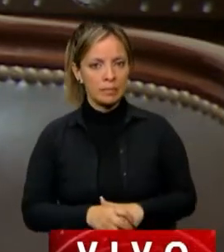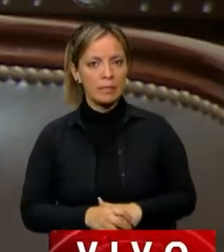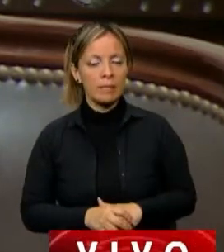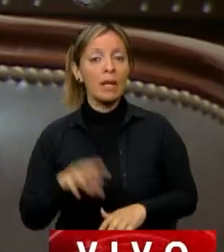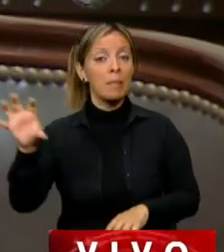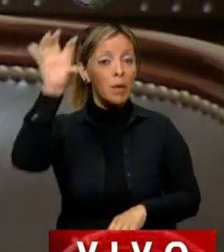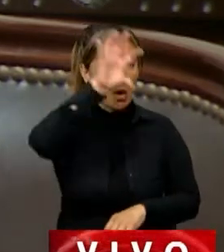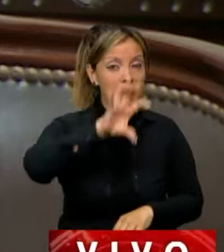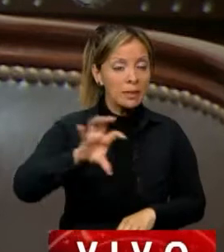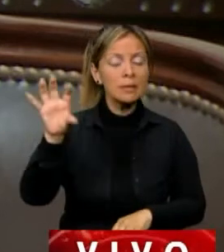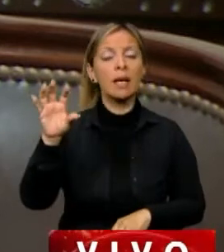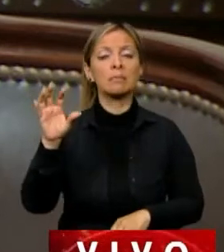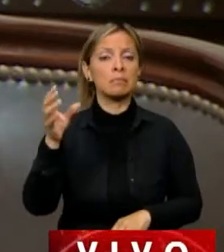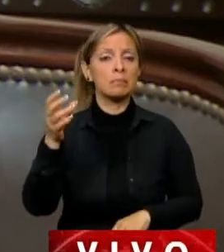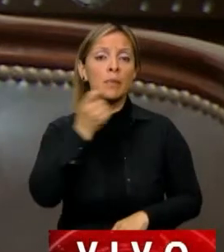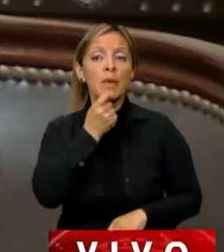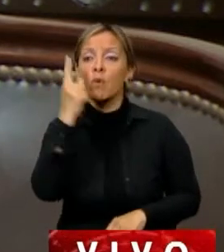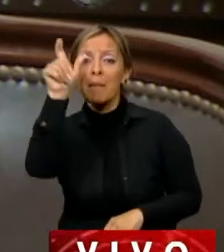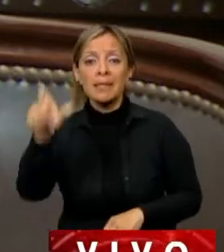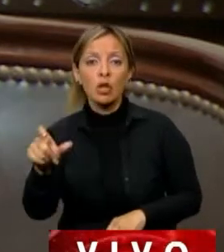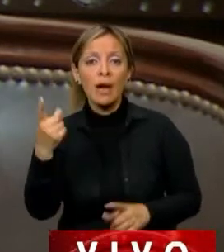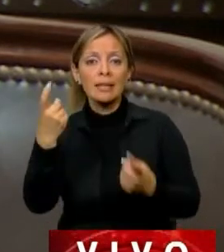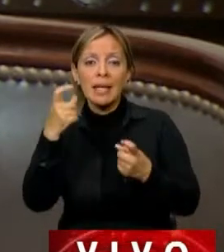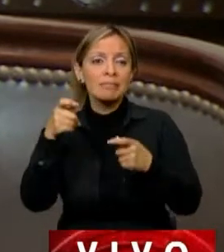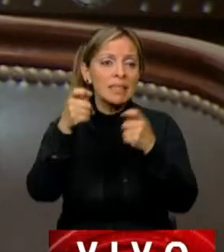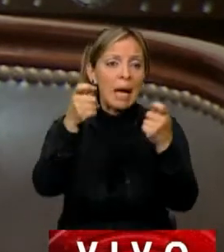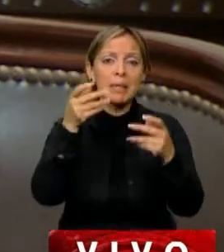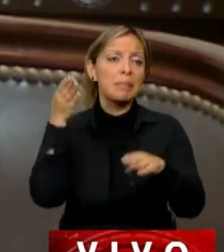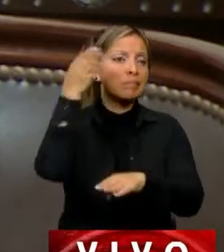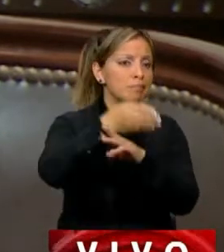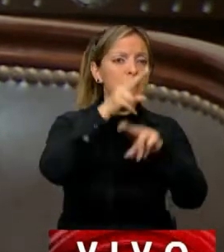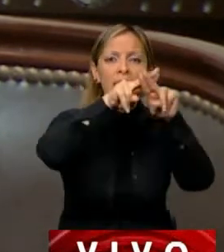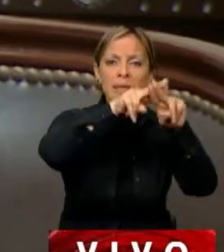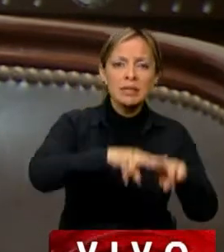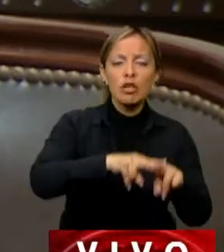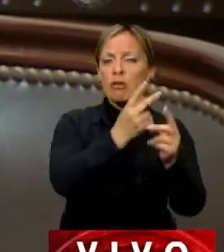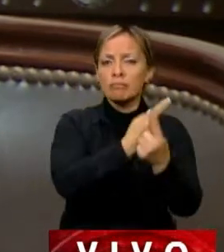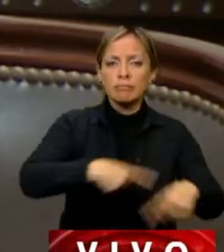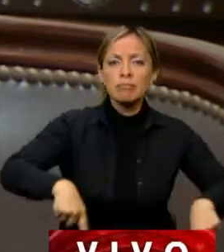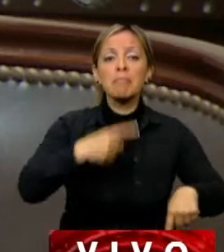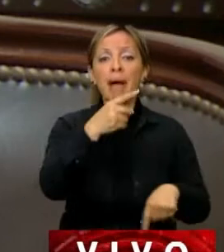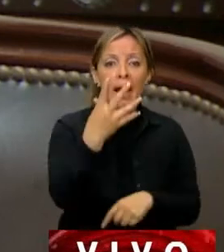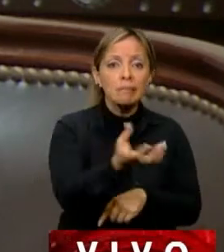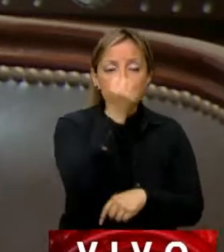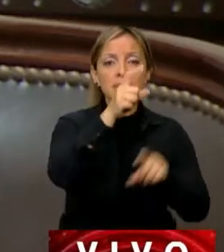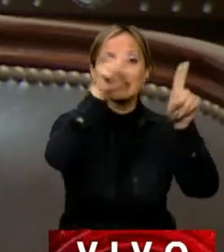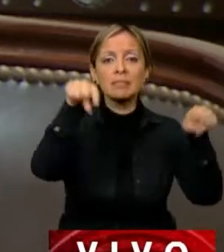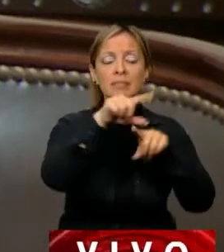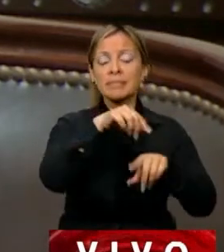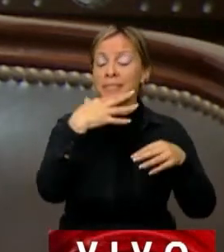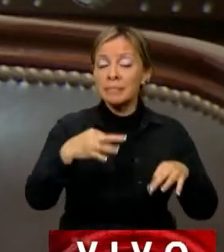traslado de una persona con discapacidad para unas revisaciones que se les hacen para adquirir el certificado